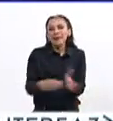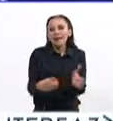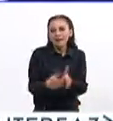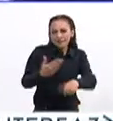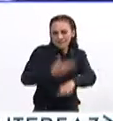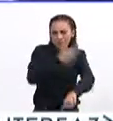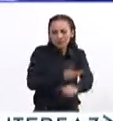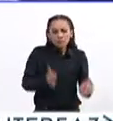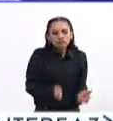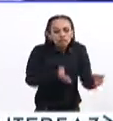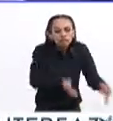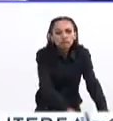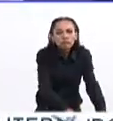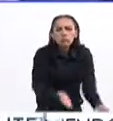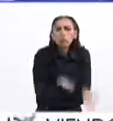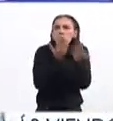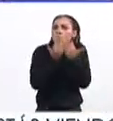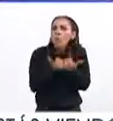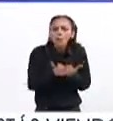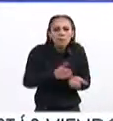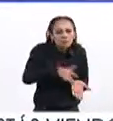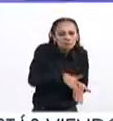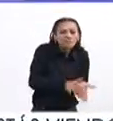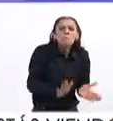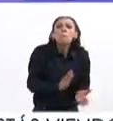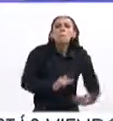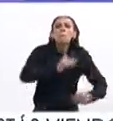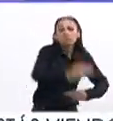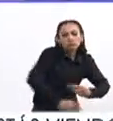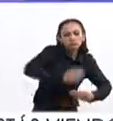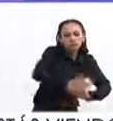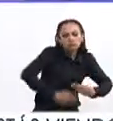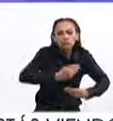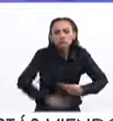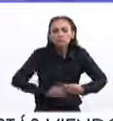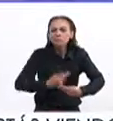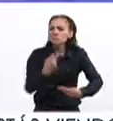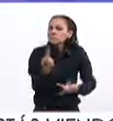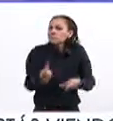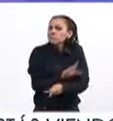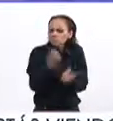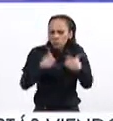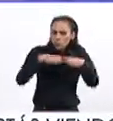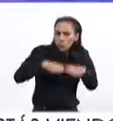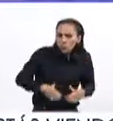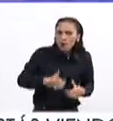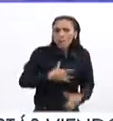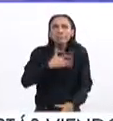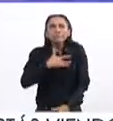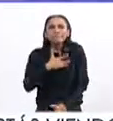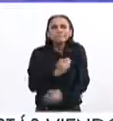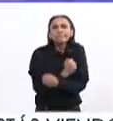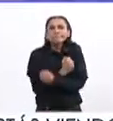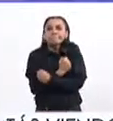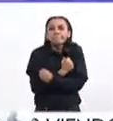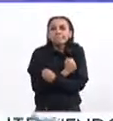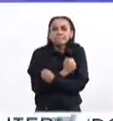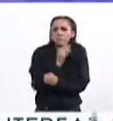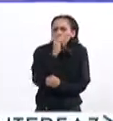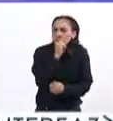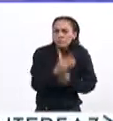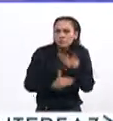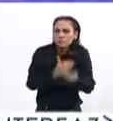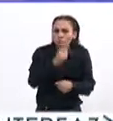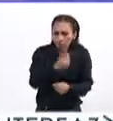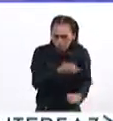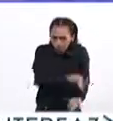recibía esa estimulación, lo tenían amarrado como tamalito, y entonces pues motrizmente, sensorialmente tenía muchas deficiencias, no porque no haya